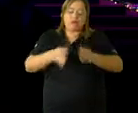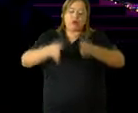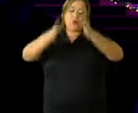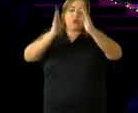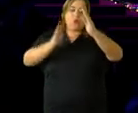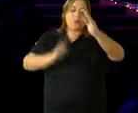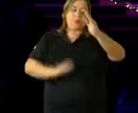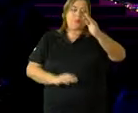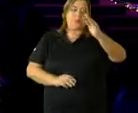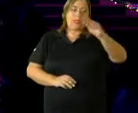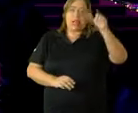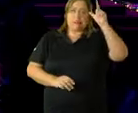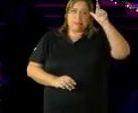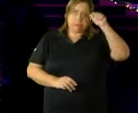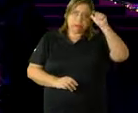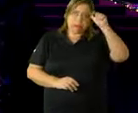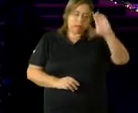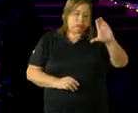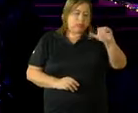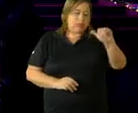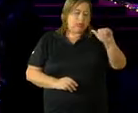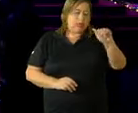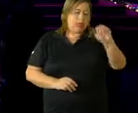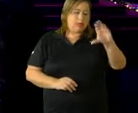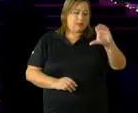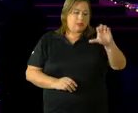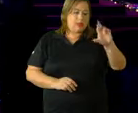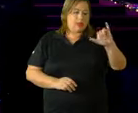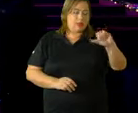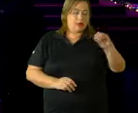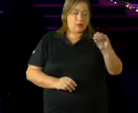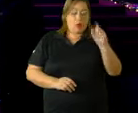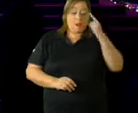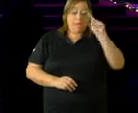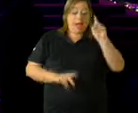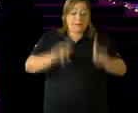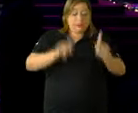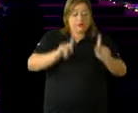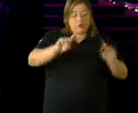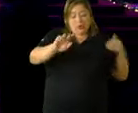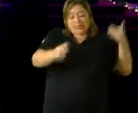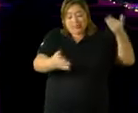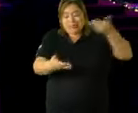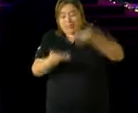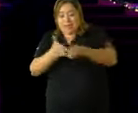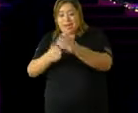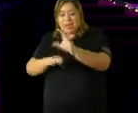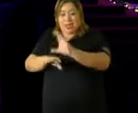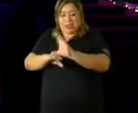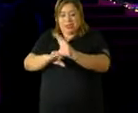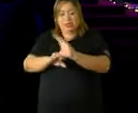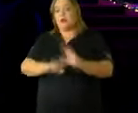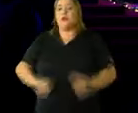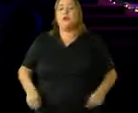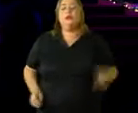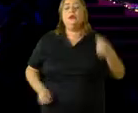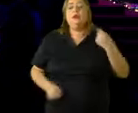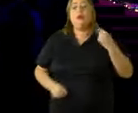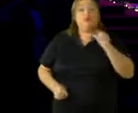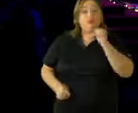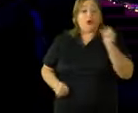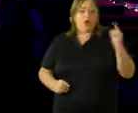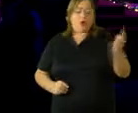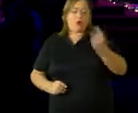llenamos de niños, la llenamos de adultos, de jóvenes, porque en esos 10 jóvenes que se convirtieron ayer, no solamente